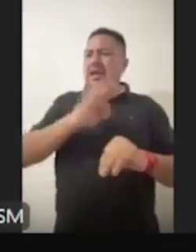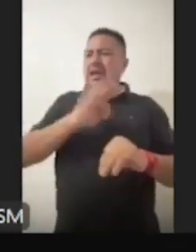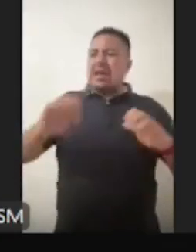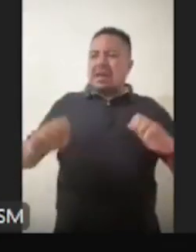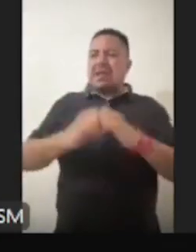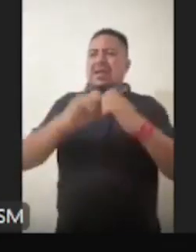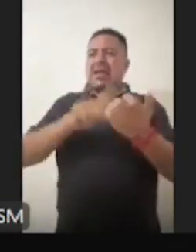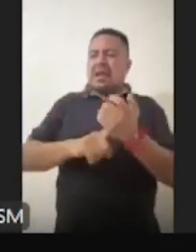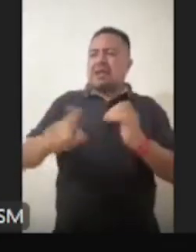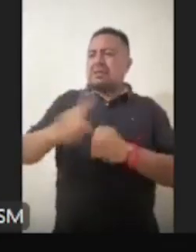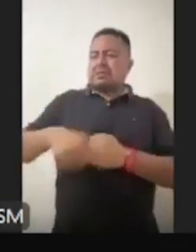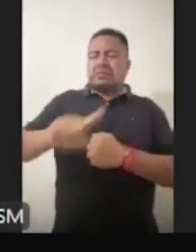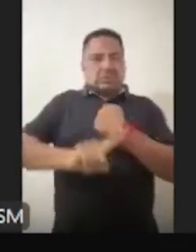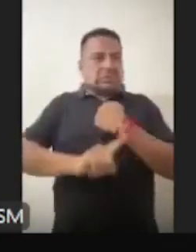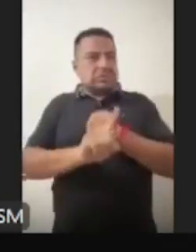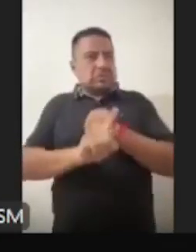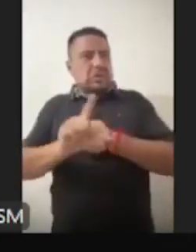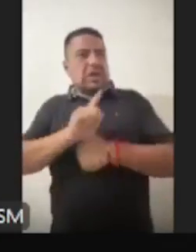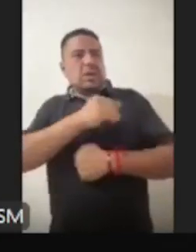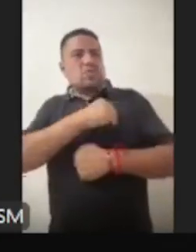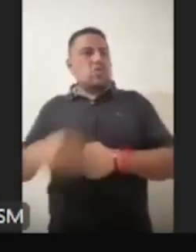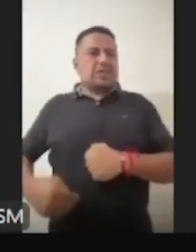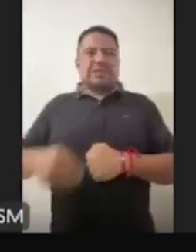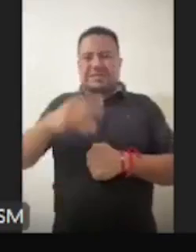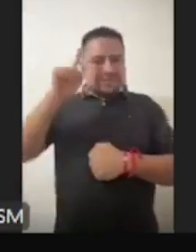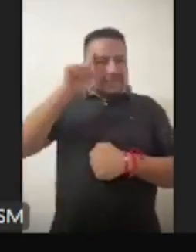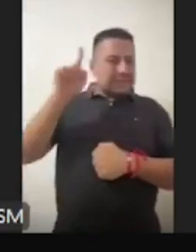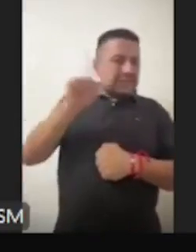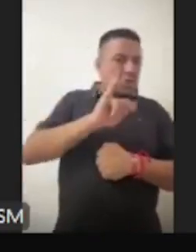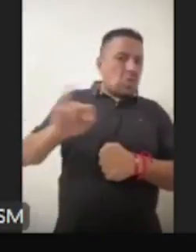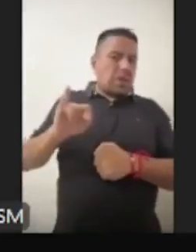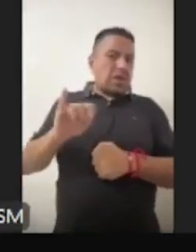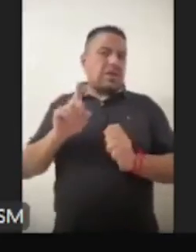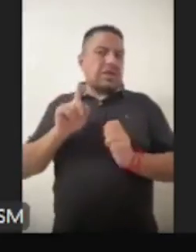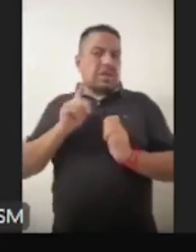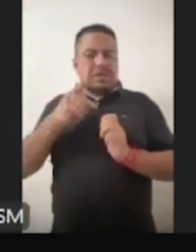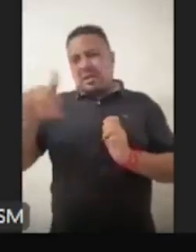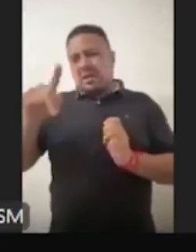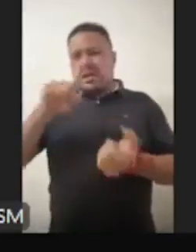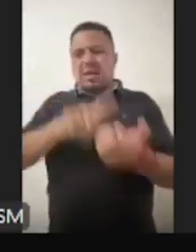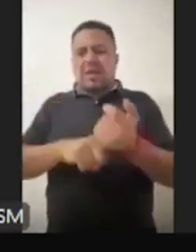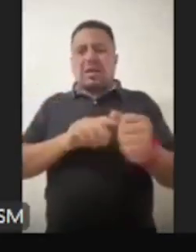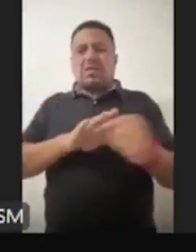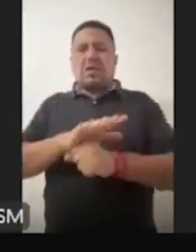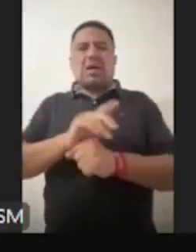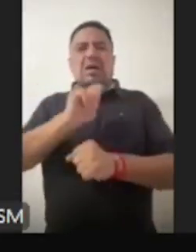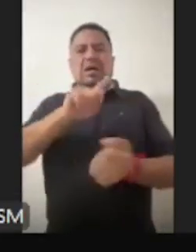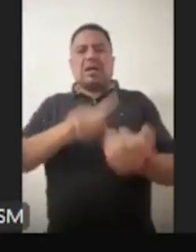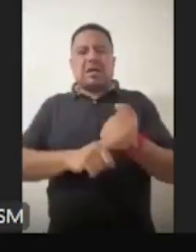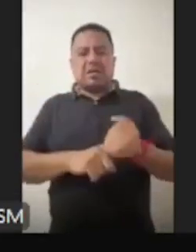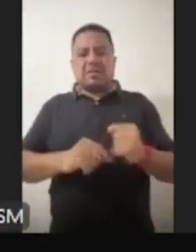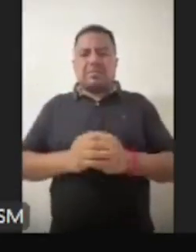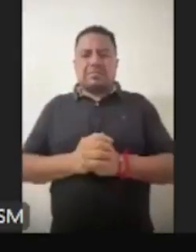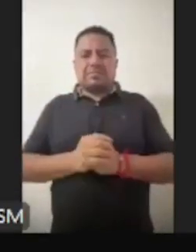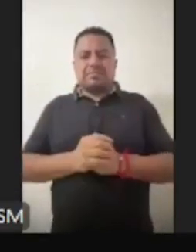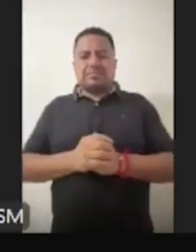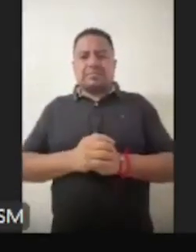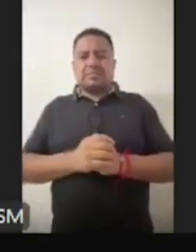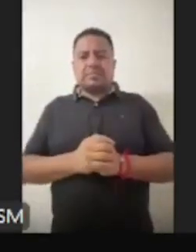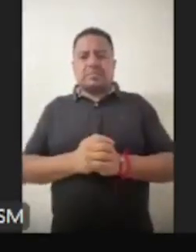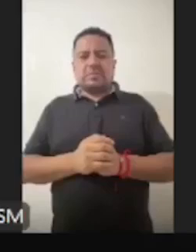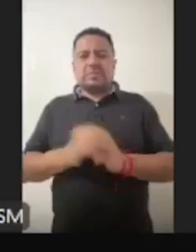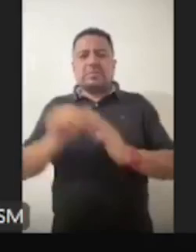electorado y la equidad de la contienda municipal en Zihuatanejo de Azueta en términos de los artículos